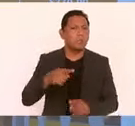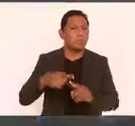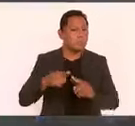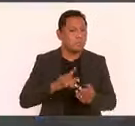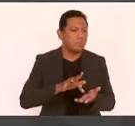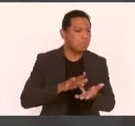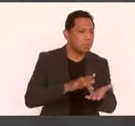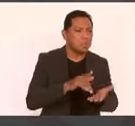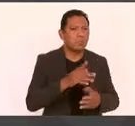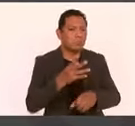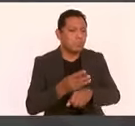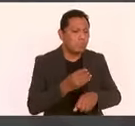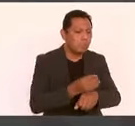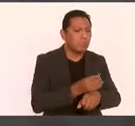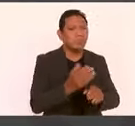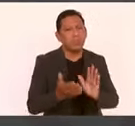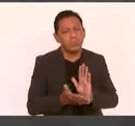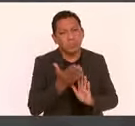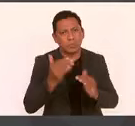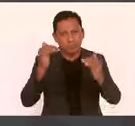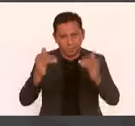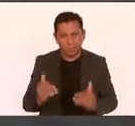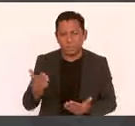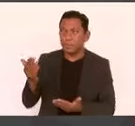que ha ayudado en esta reconstrucción. Adelante.